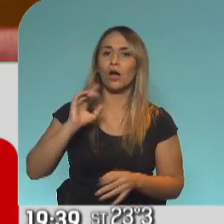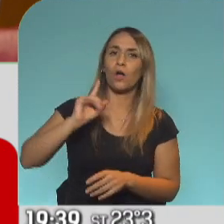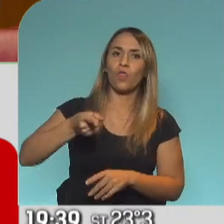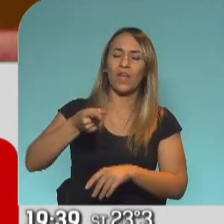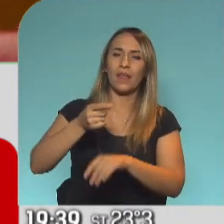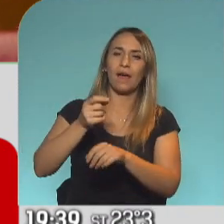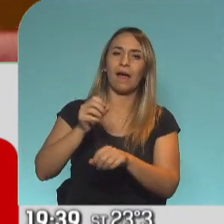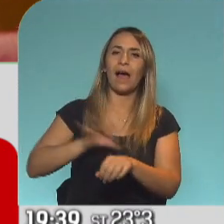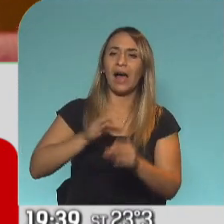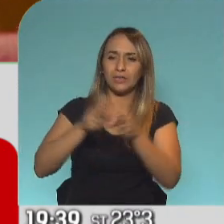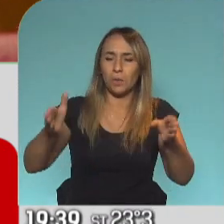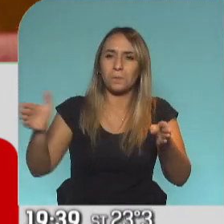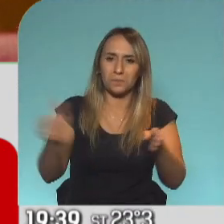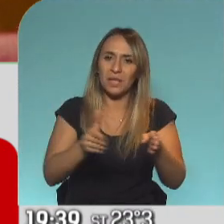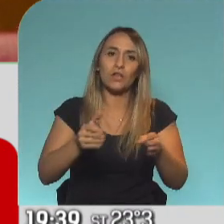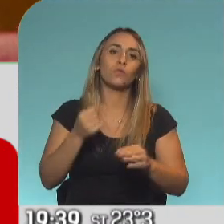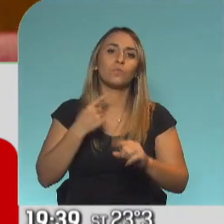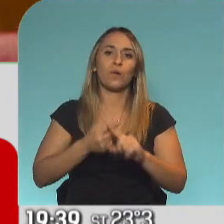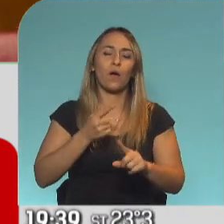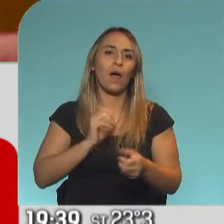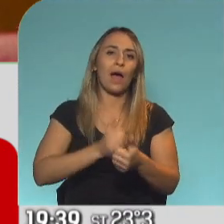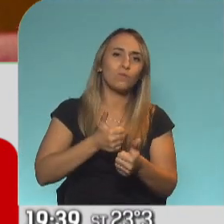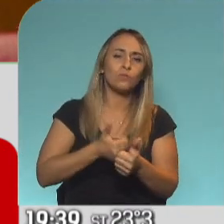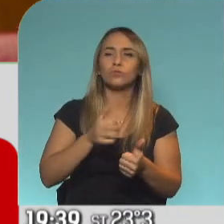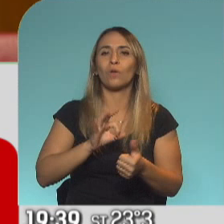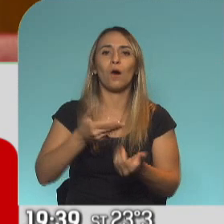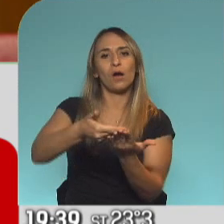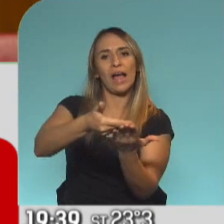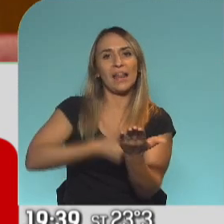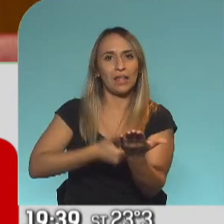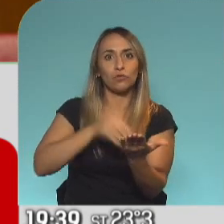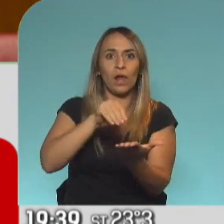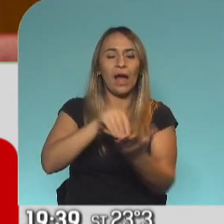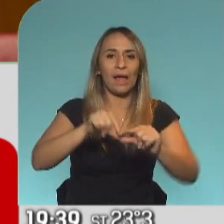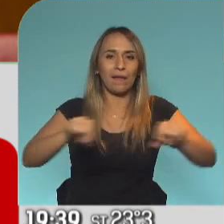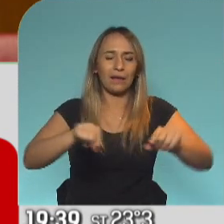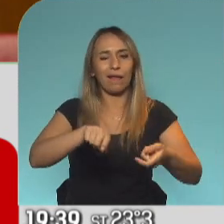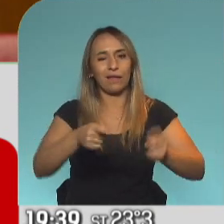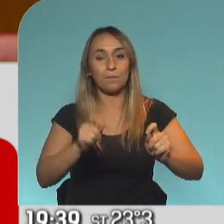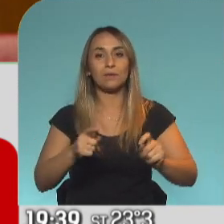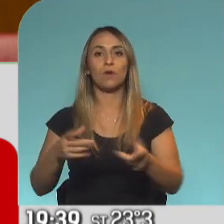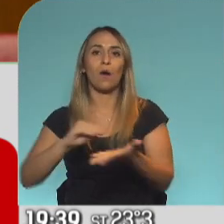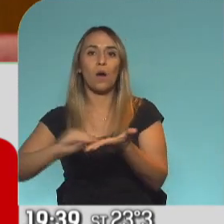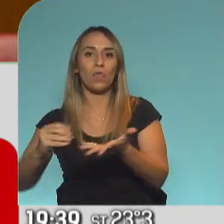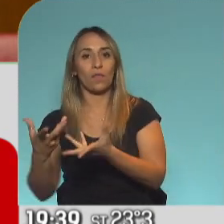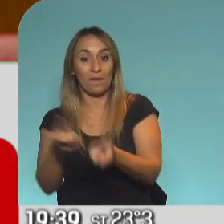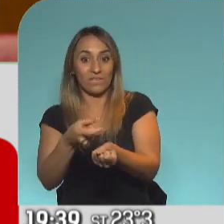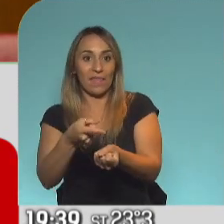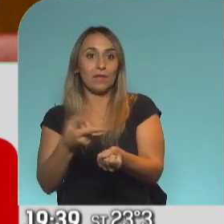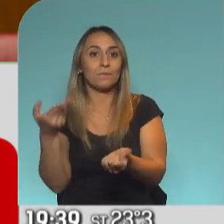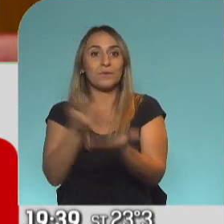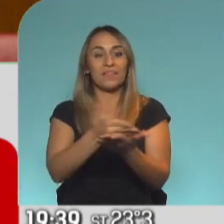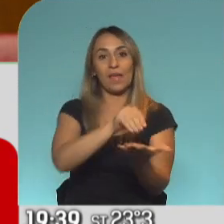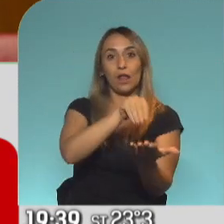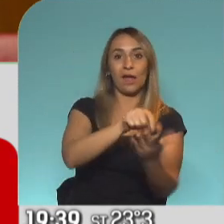menor por abuso deshonesto, cambiarle la carátula, que era lo que había pedido la defensa, pero jamás me imaginé